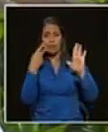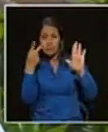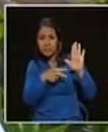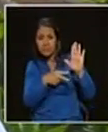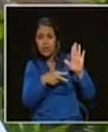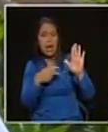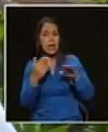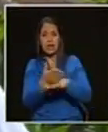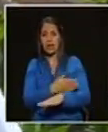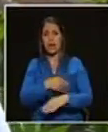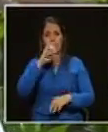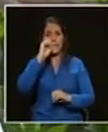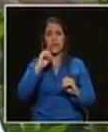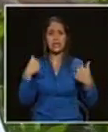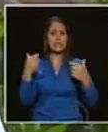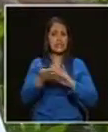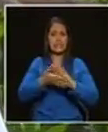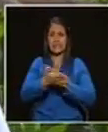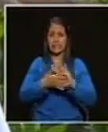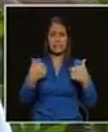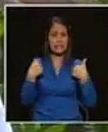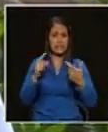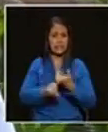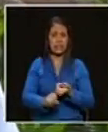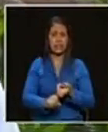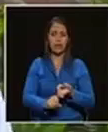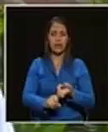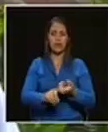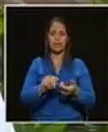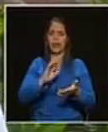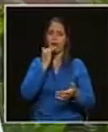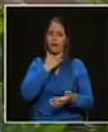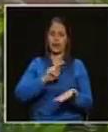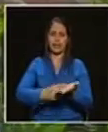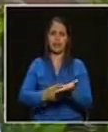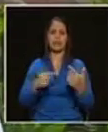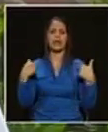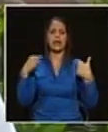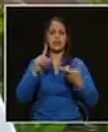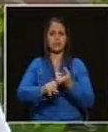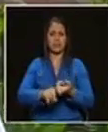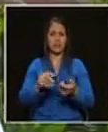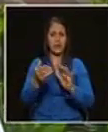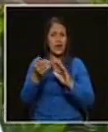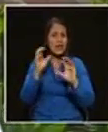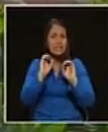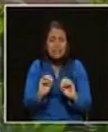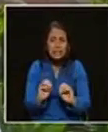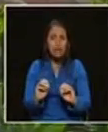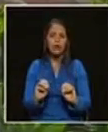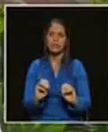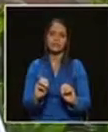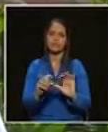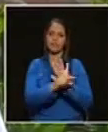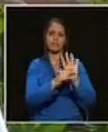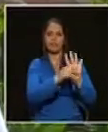profundo prelingüístico, que es la mayoría de los estudiantes que tenemos nosotros en esta institución, el closed caption no les